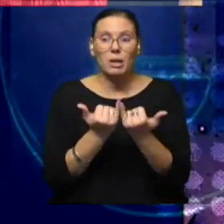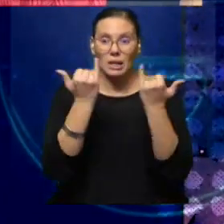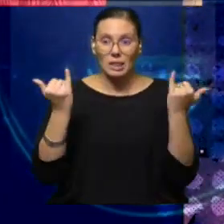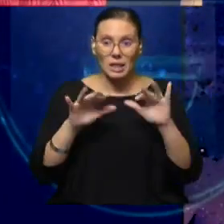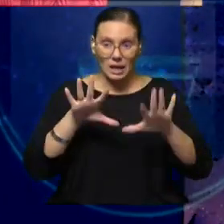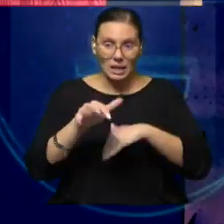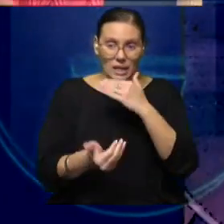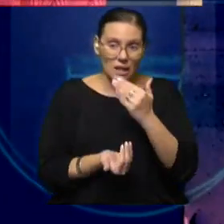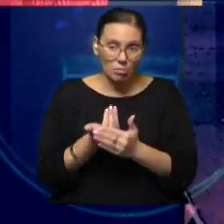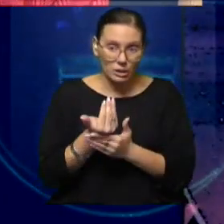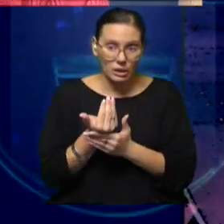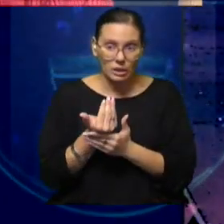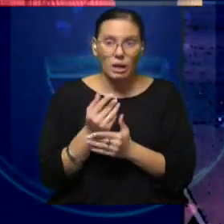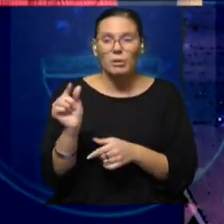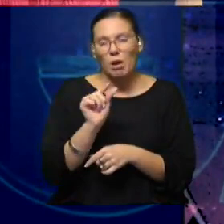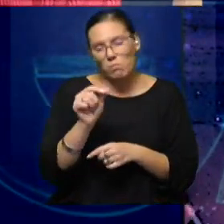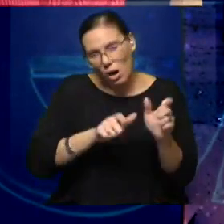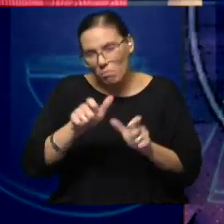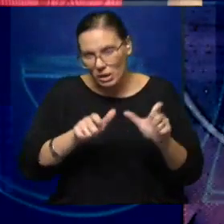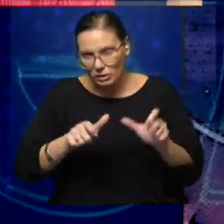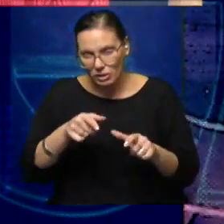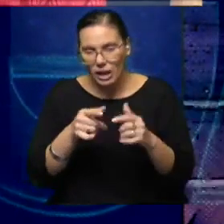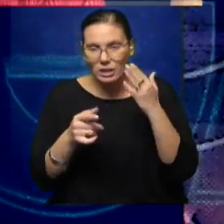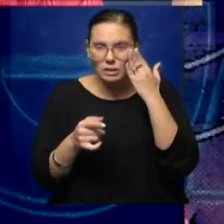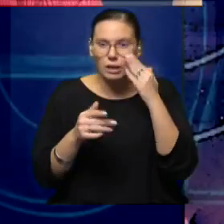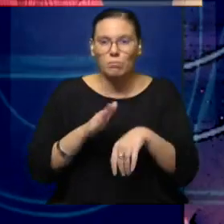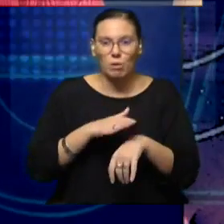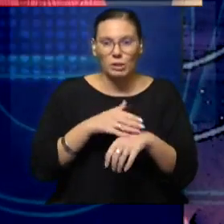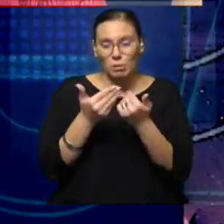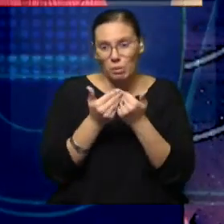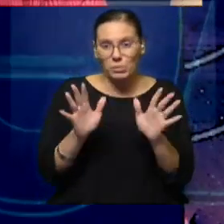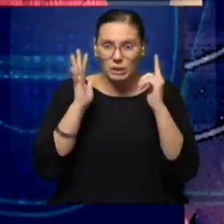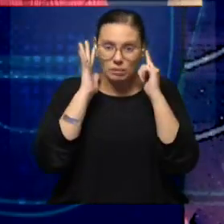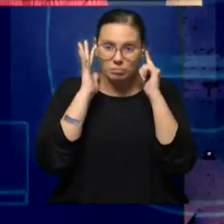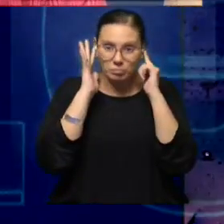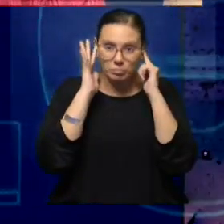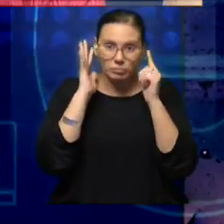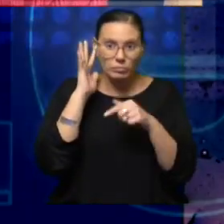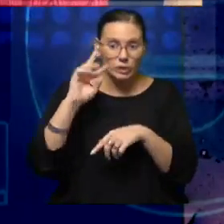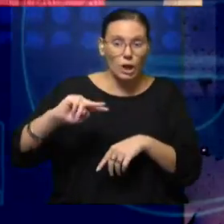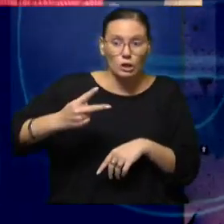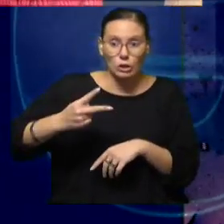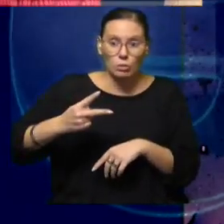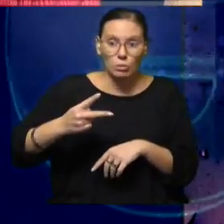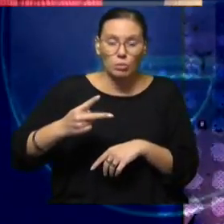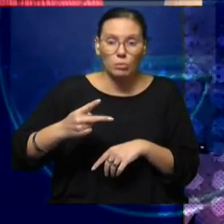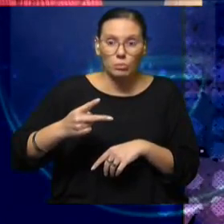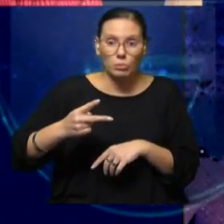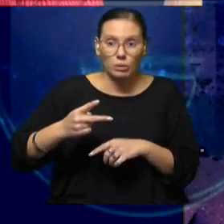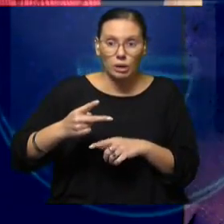10 de la mañana. Entonces había poquita gente en ese. Telonero, viste, te tocó. Pero en la segunda, que fue